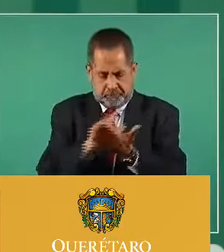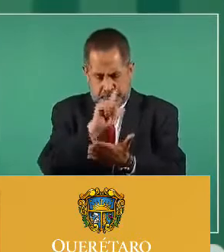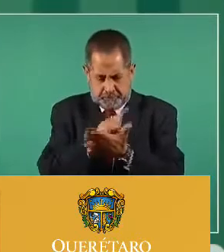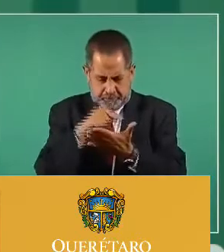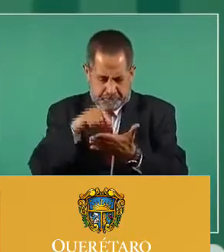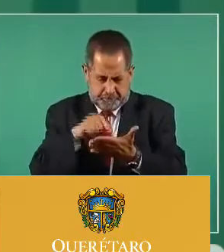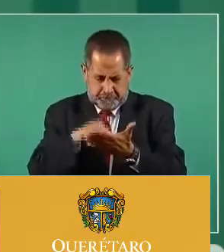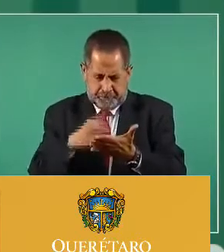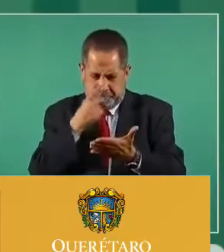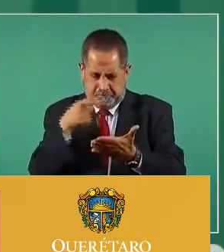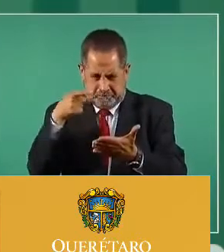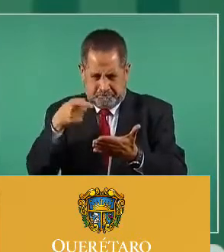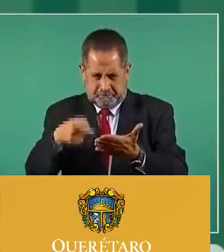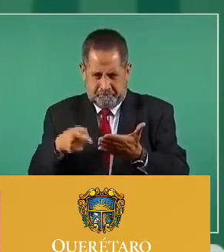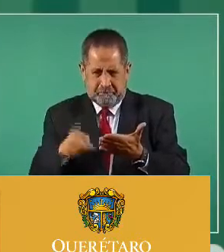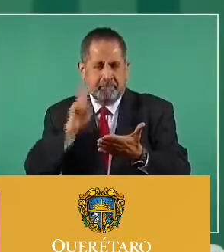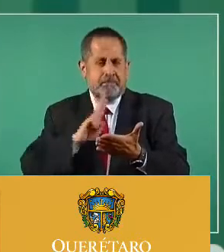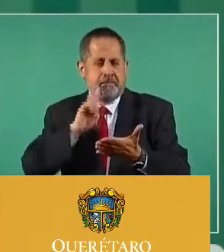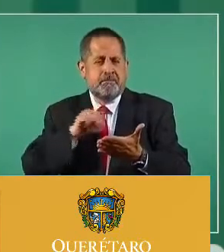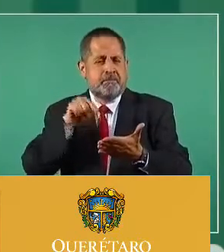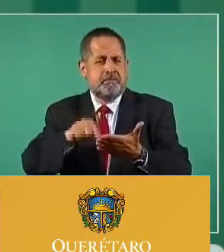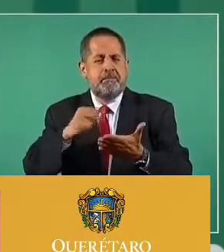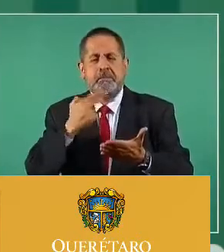ley, utilizar